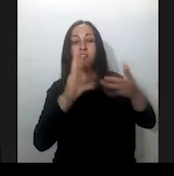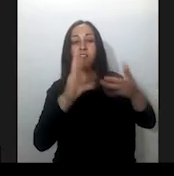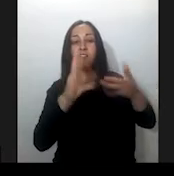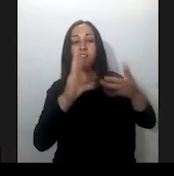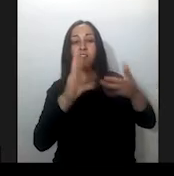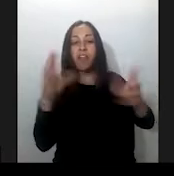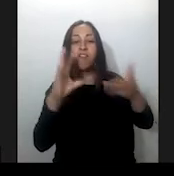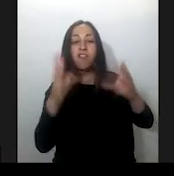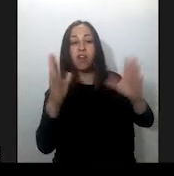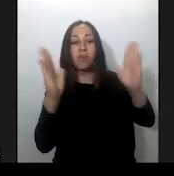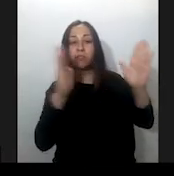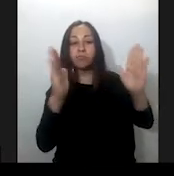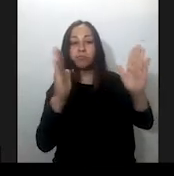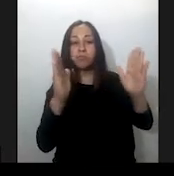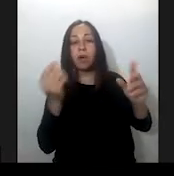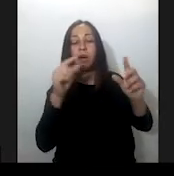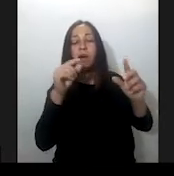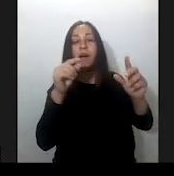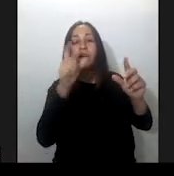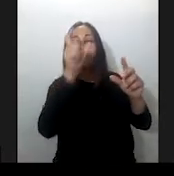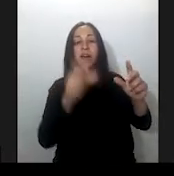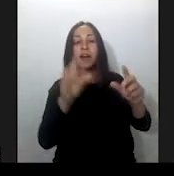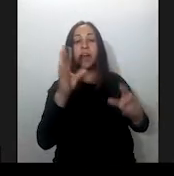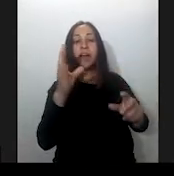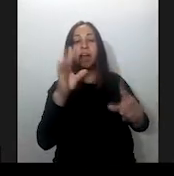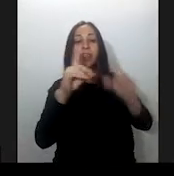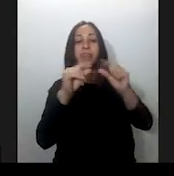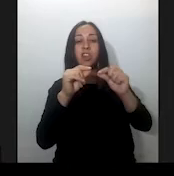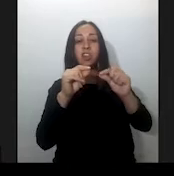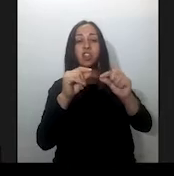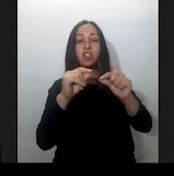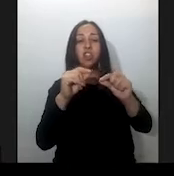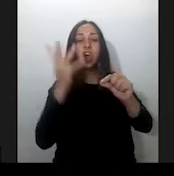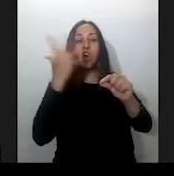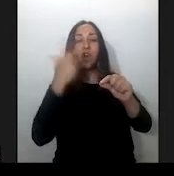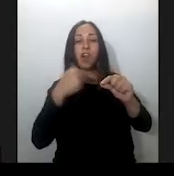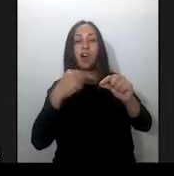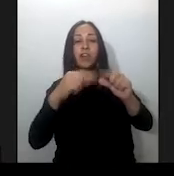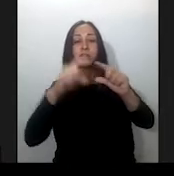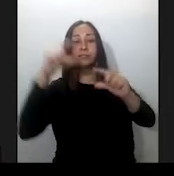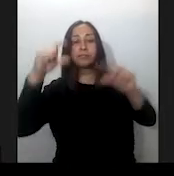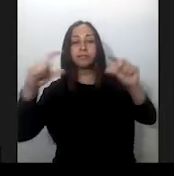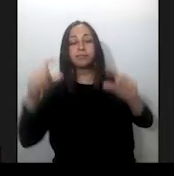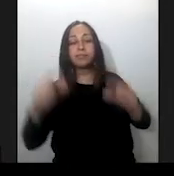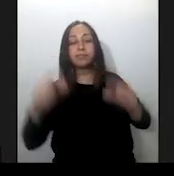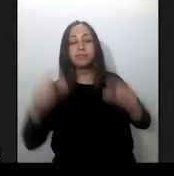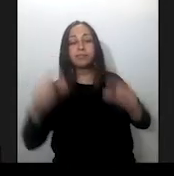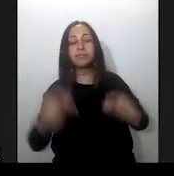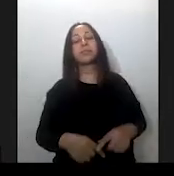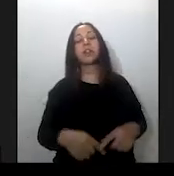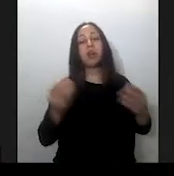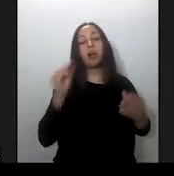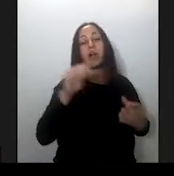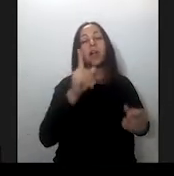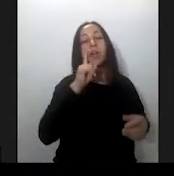tabla, donde podría agregarle una barra de datos, una escala de colores. Bien, esto luego lo vamos a ver un poco de formato condicional.